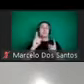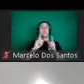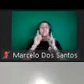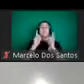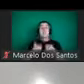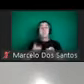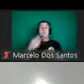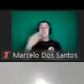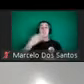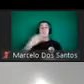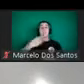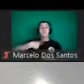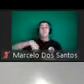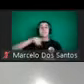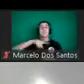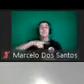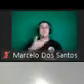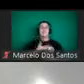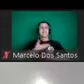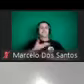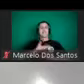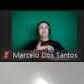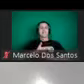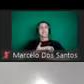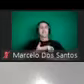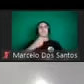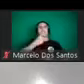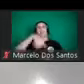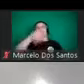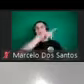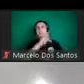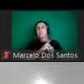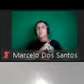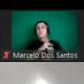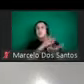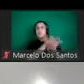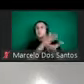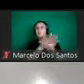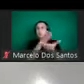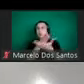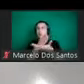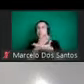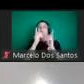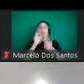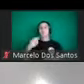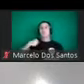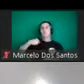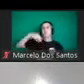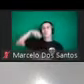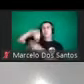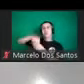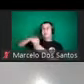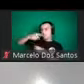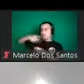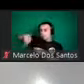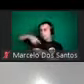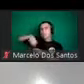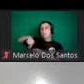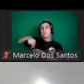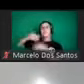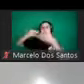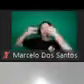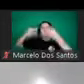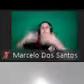y servidores hacia la ciudadanía, y por supuesto demostrarlo diariamente al interior de cada institución. Ser ejemplo en